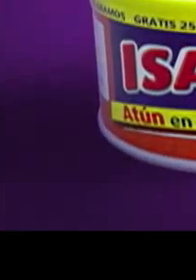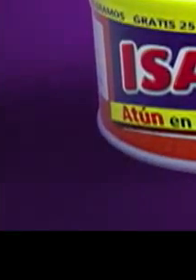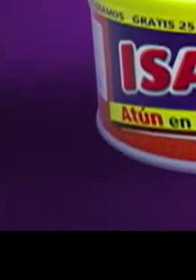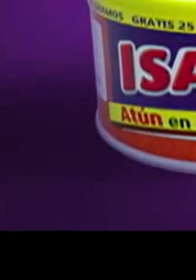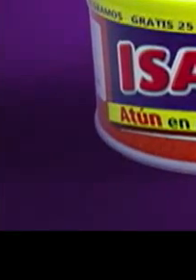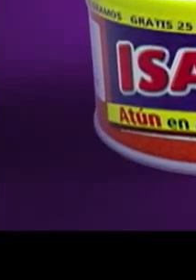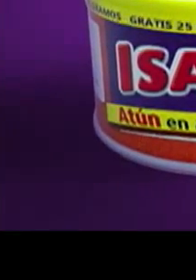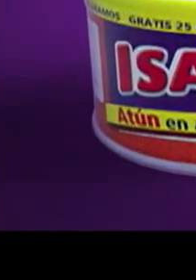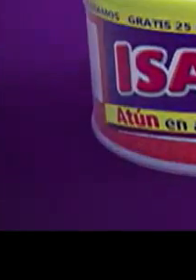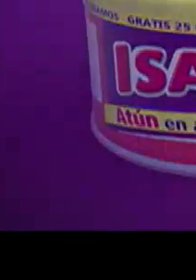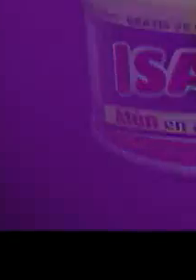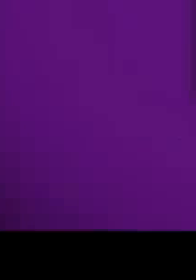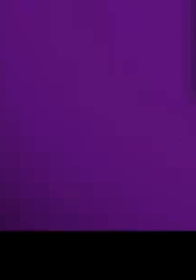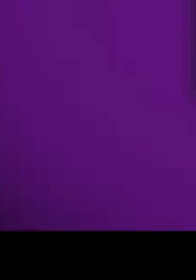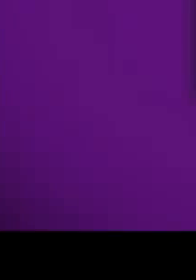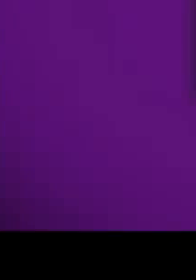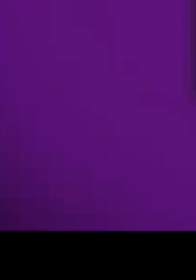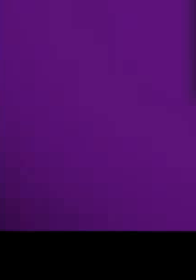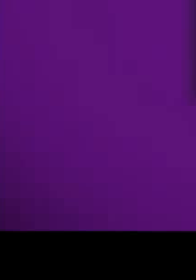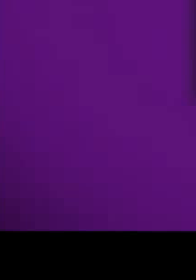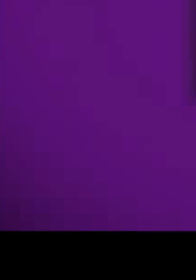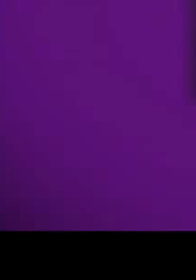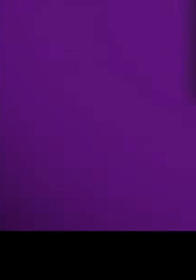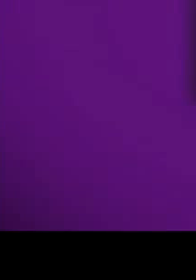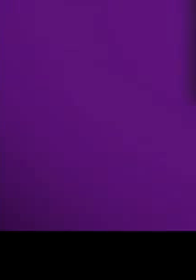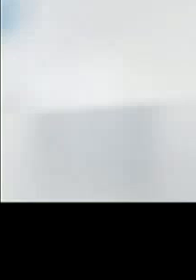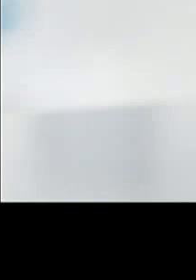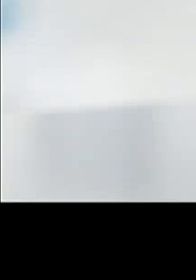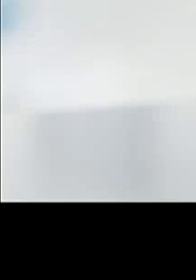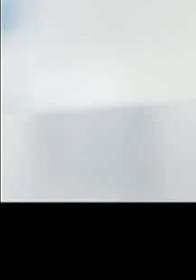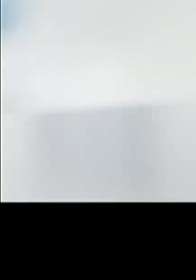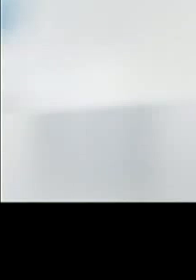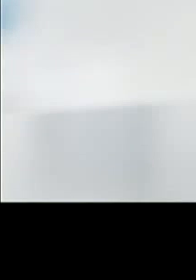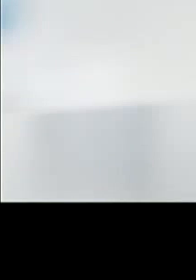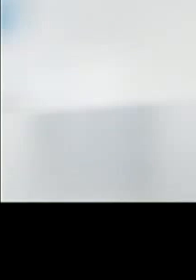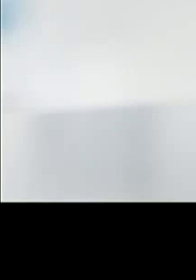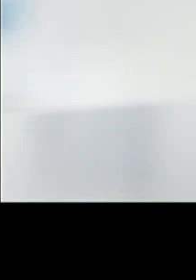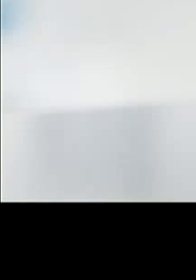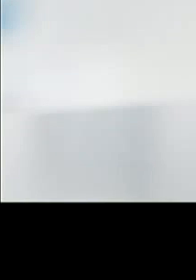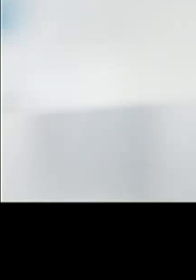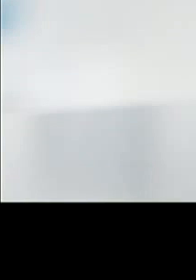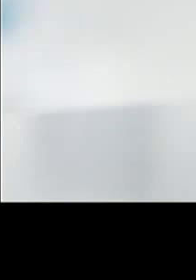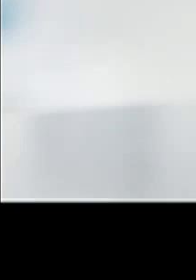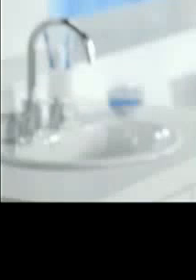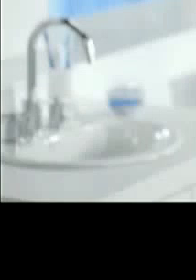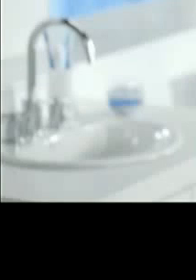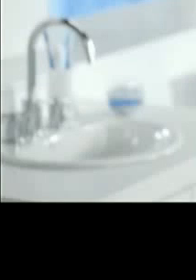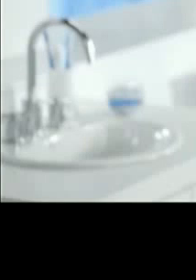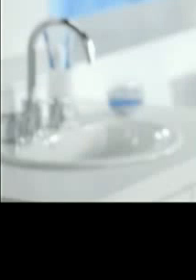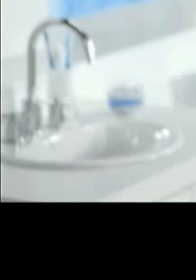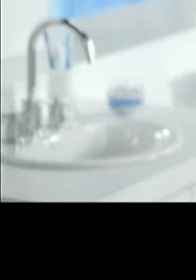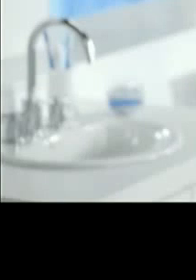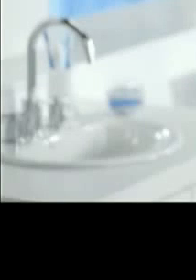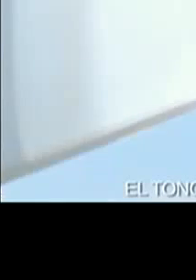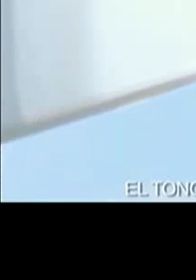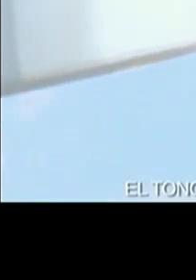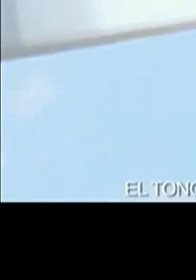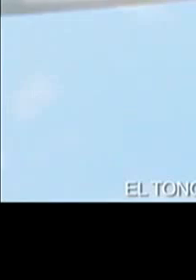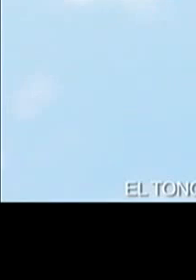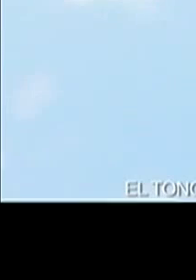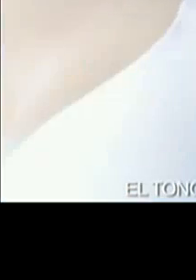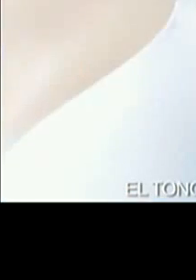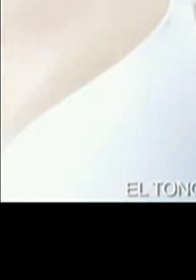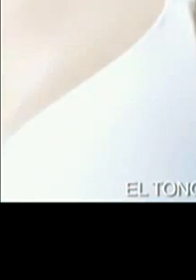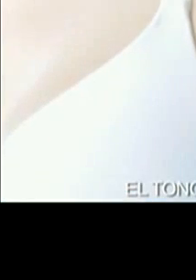mismo precio. Atún Isabel, de corazón, el mejor atún. El nuevo antitranspirante aclarado efecto satín de Nivea